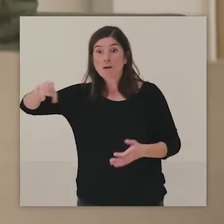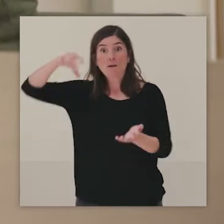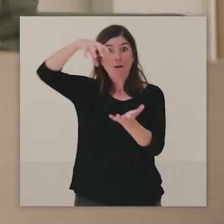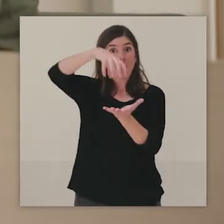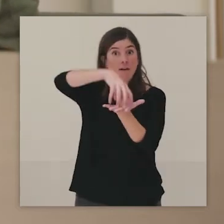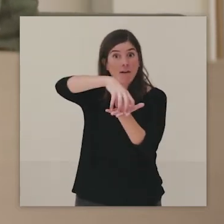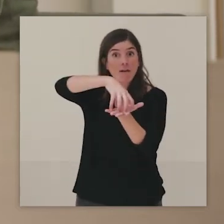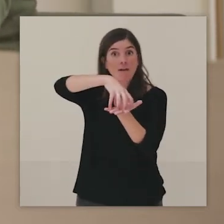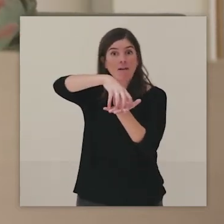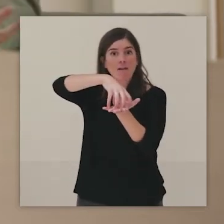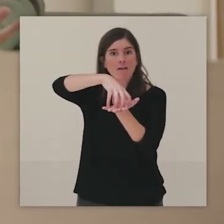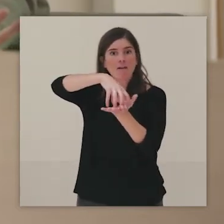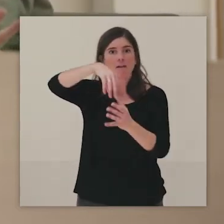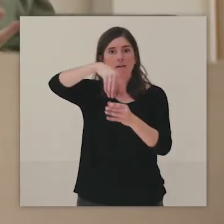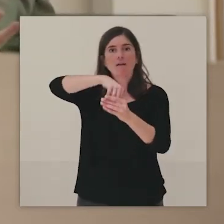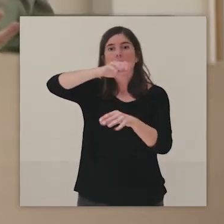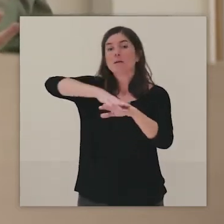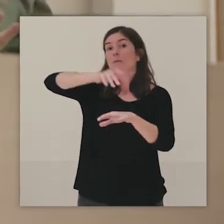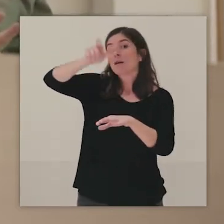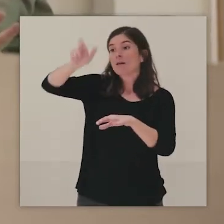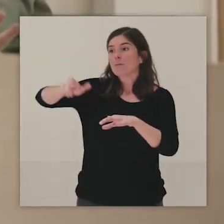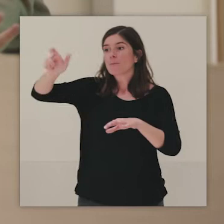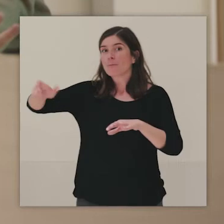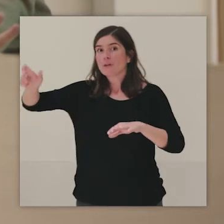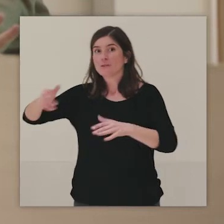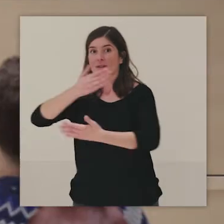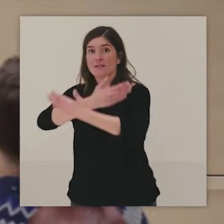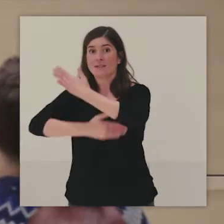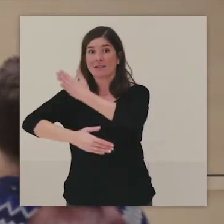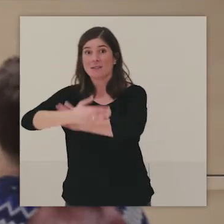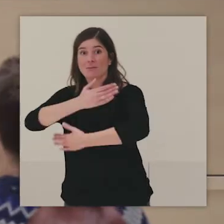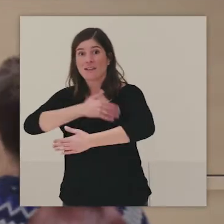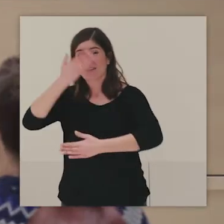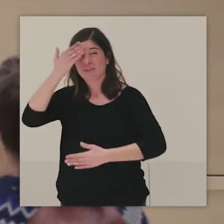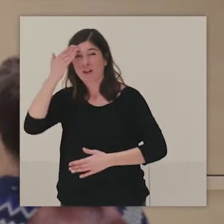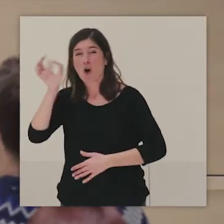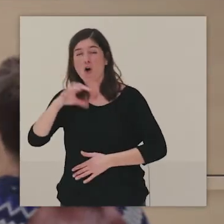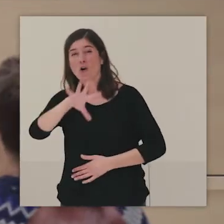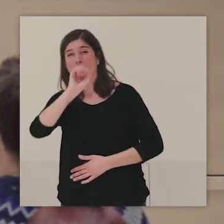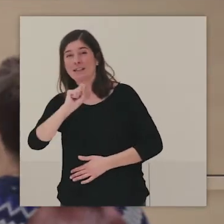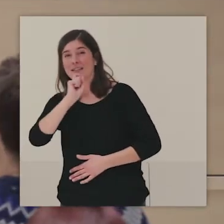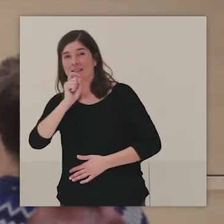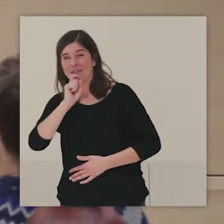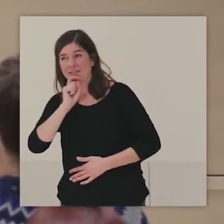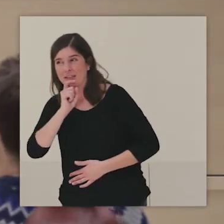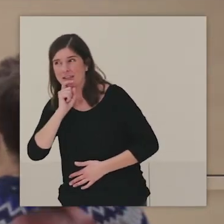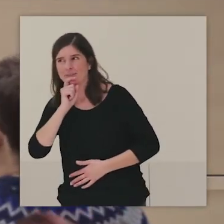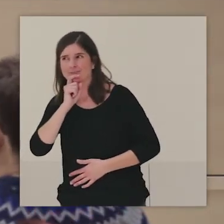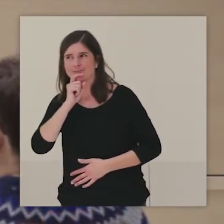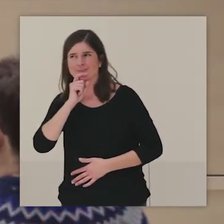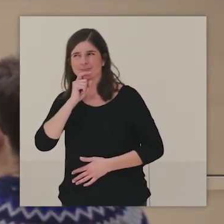todavía es muy distante para perfiles de personas con dificultad de comprensión. Se están haciendo muchas